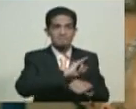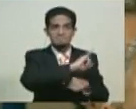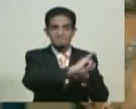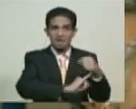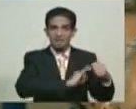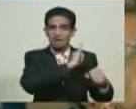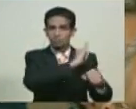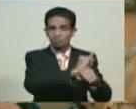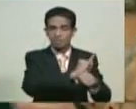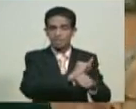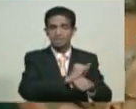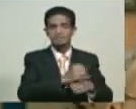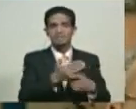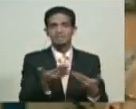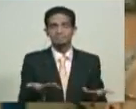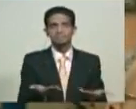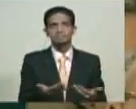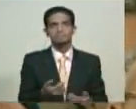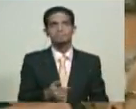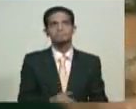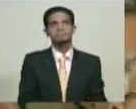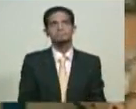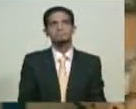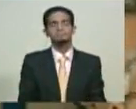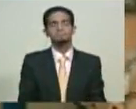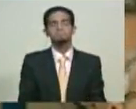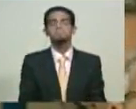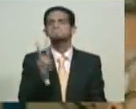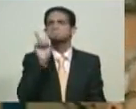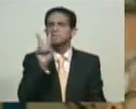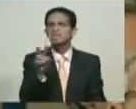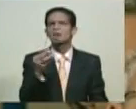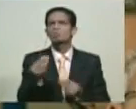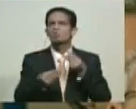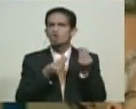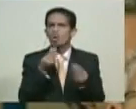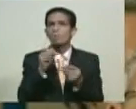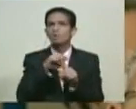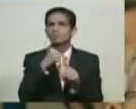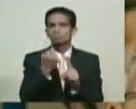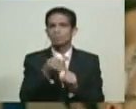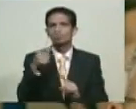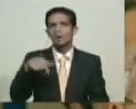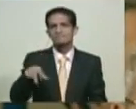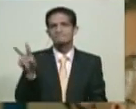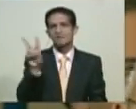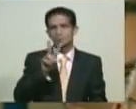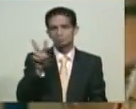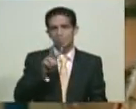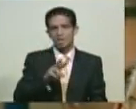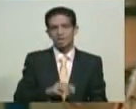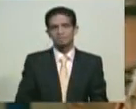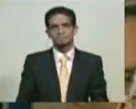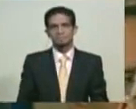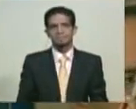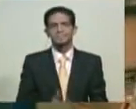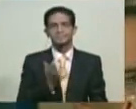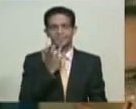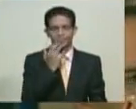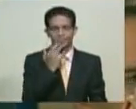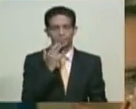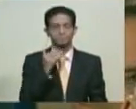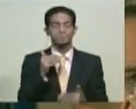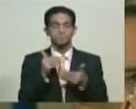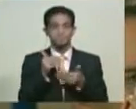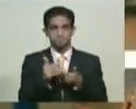Lo hemos ido planteando porque veíamos lo que estaba acaeciendo a nuestro alrededor. En la medida que se fortalezca la